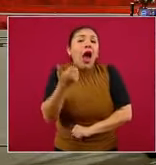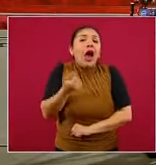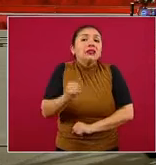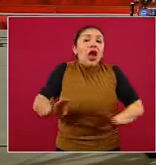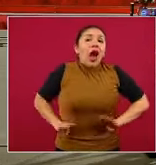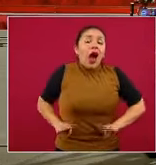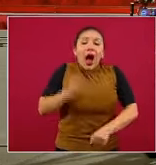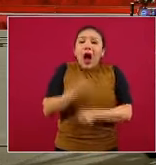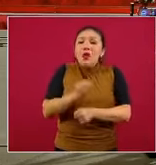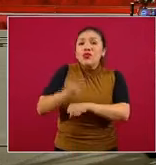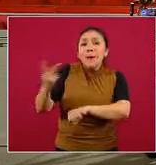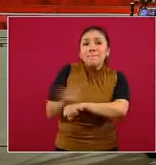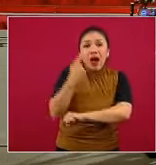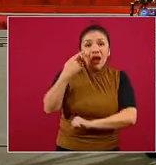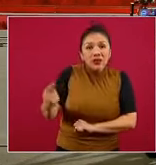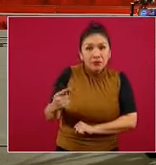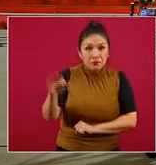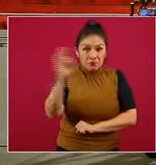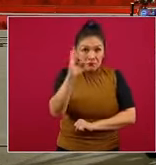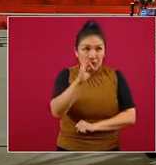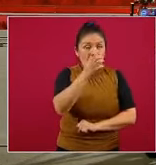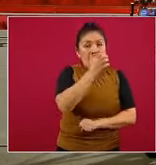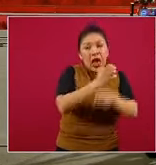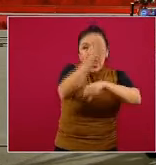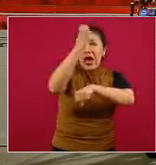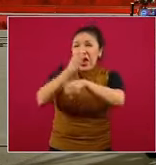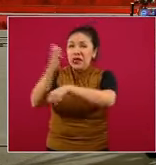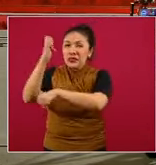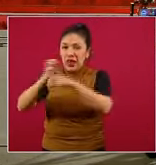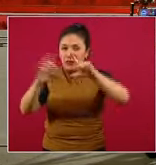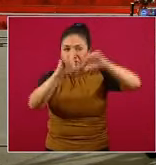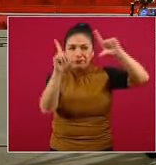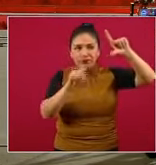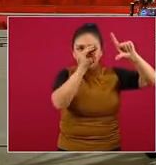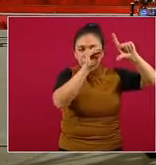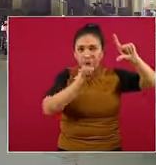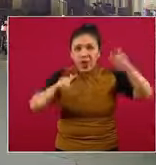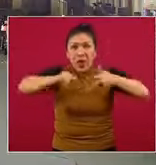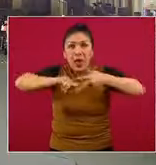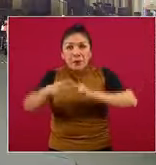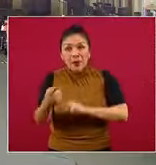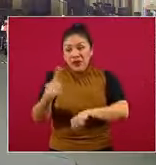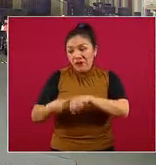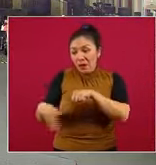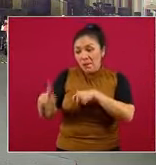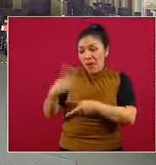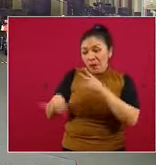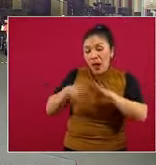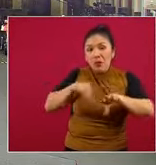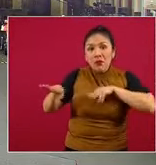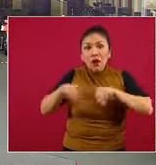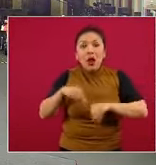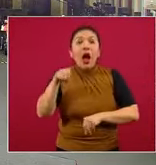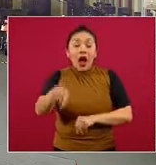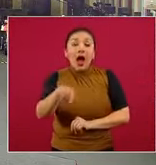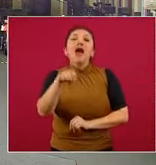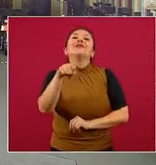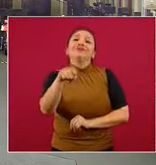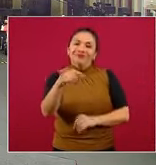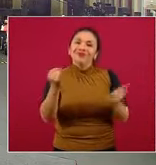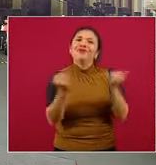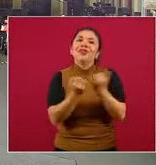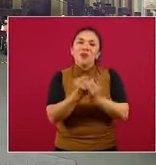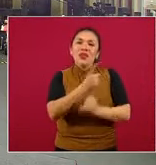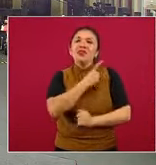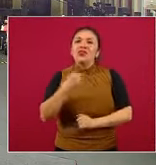que está ocurriendo. Cuando en cada entidad federativa empiezan los contagios, es momento también de tener